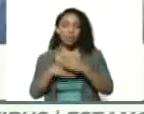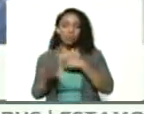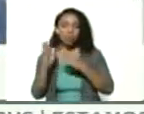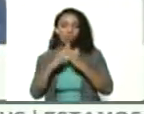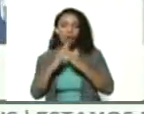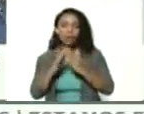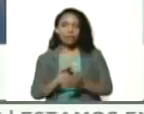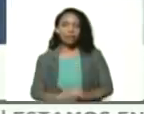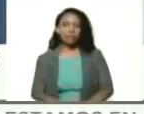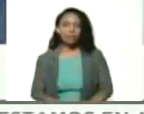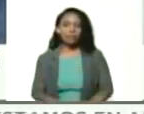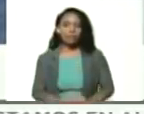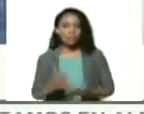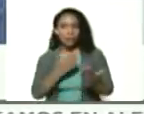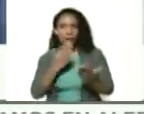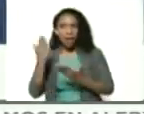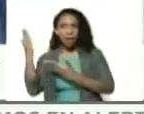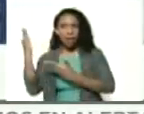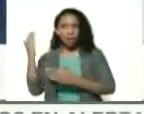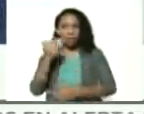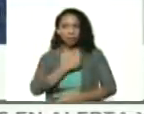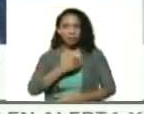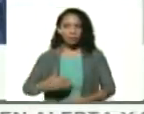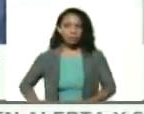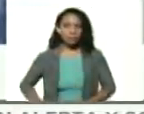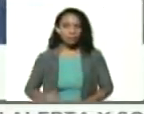casa. Adelante, presidente.